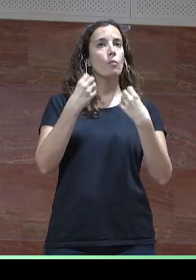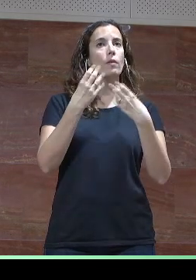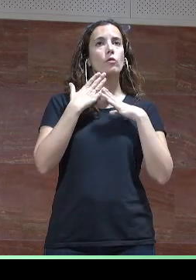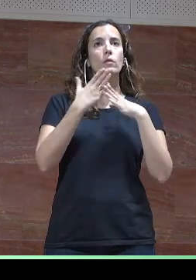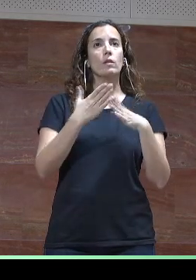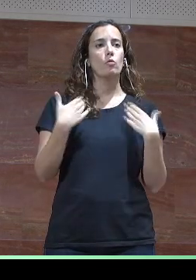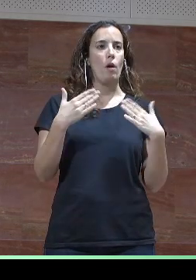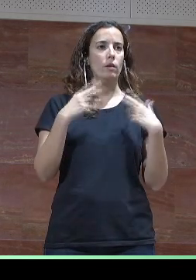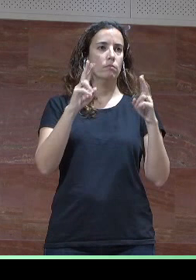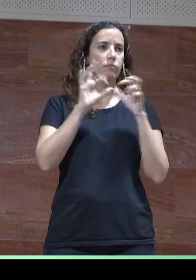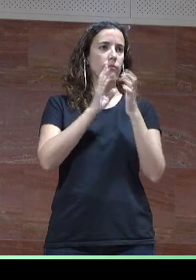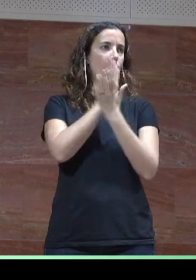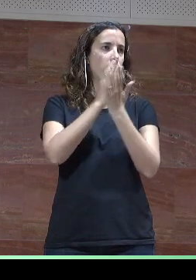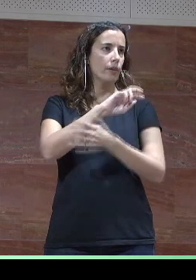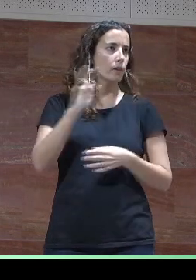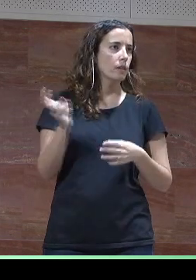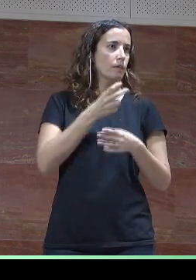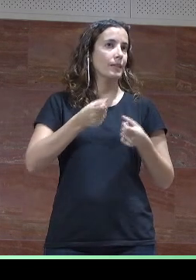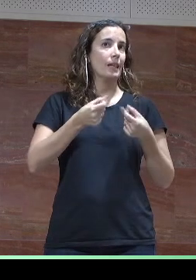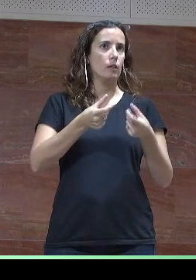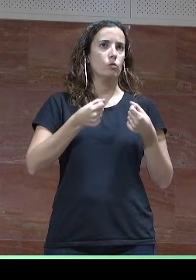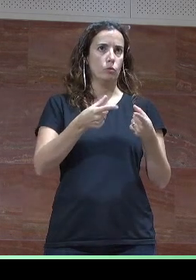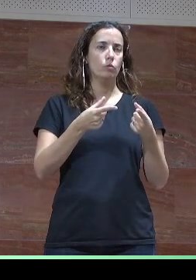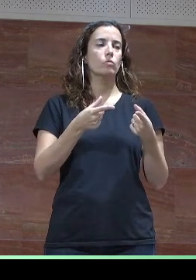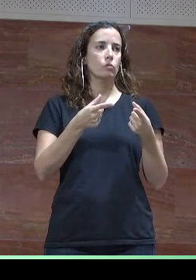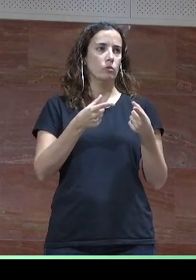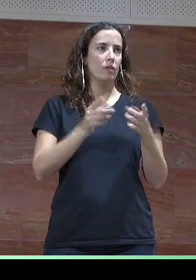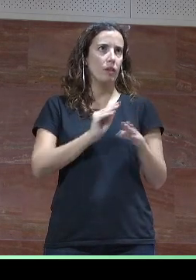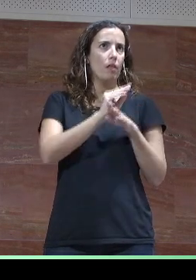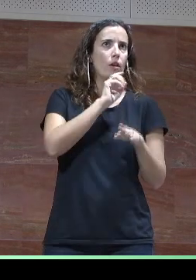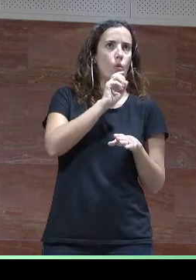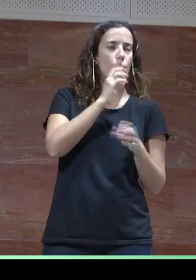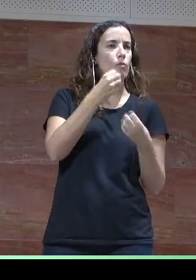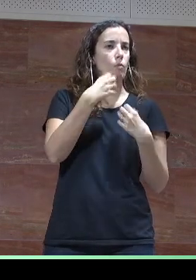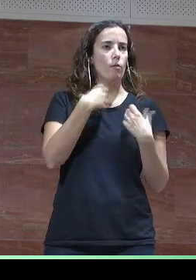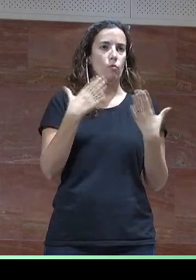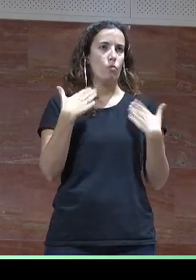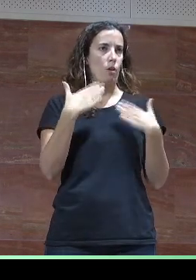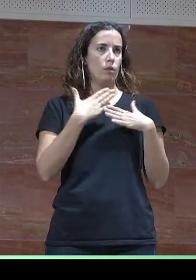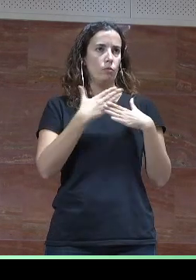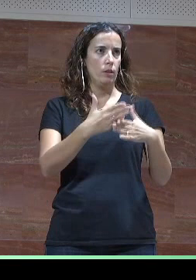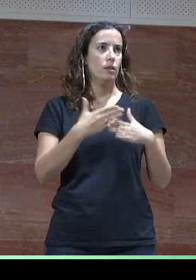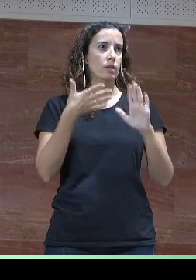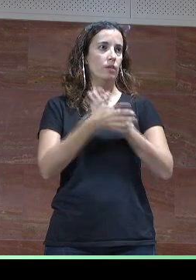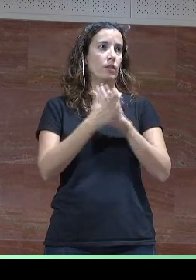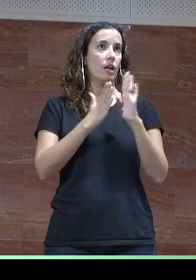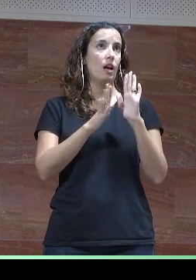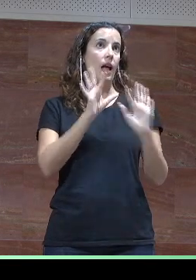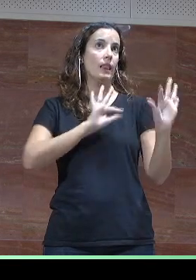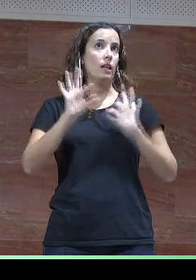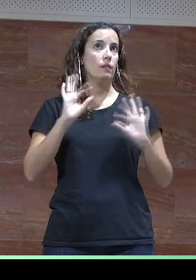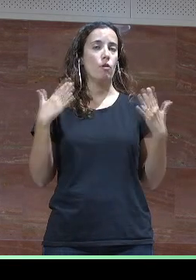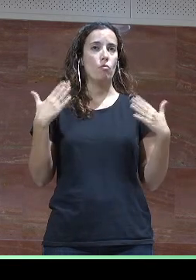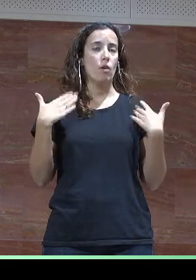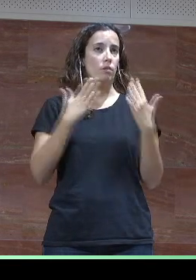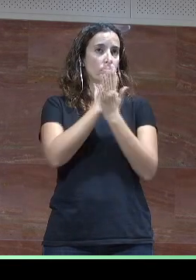de las alternativas y del coste de las mismas y de cómo las puedes financiar, con lo cual no hay alternativas, porque si no